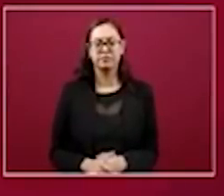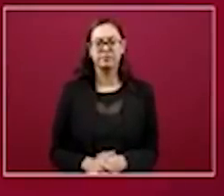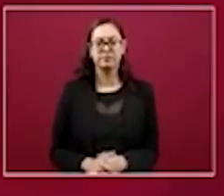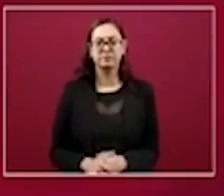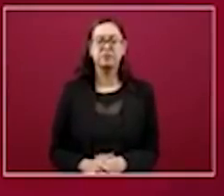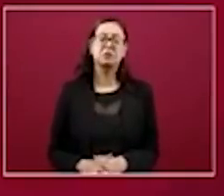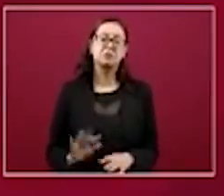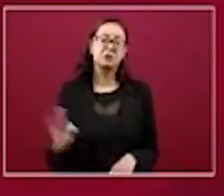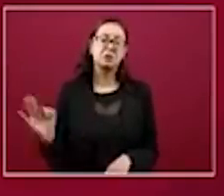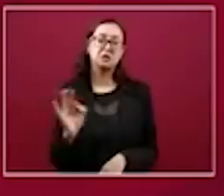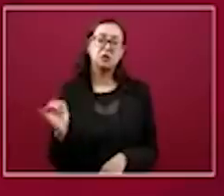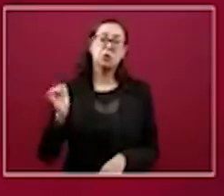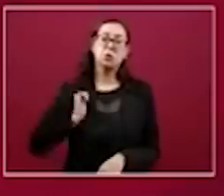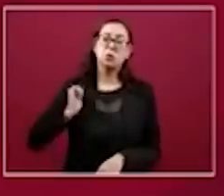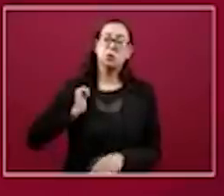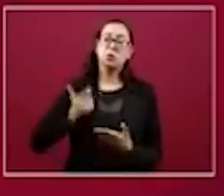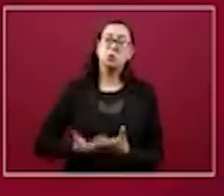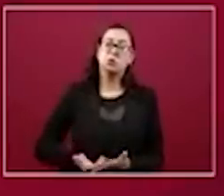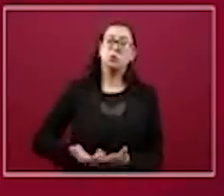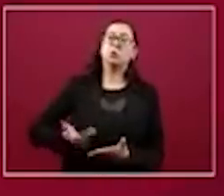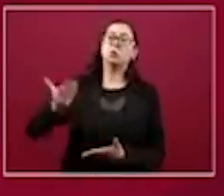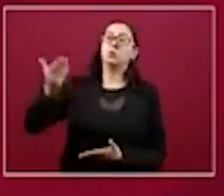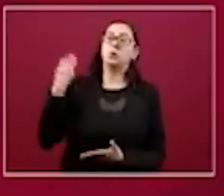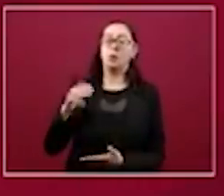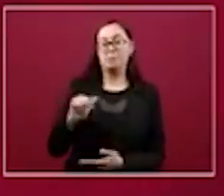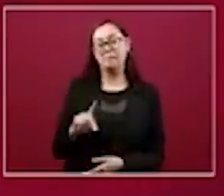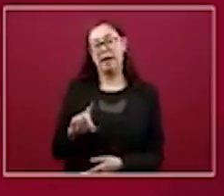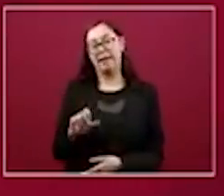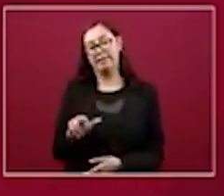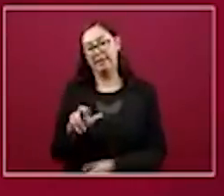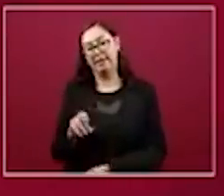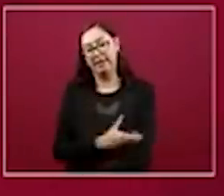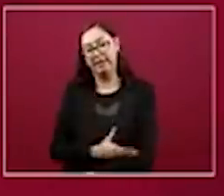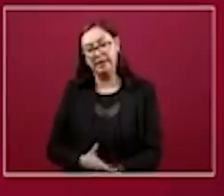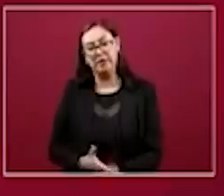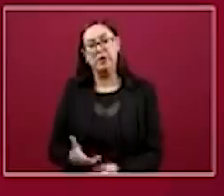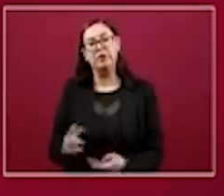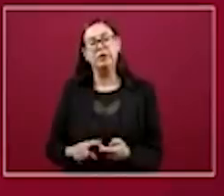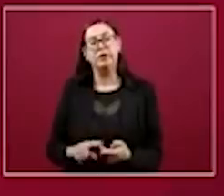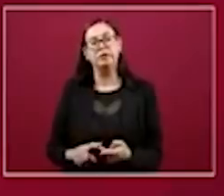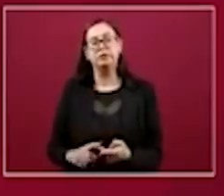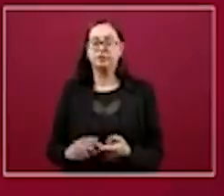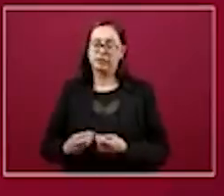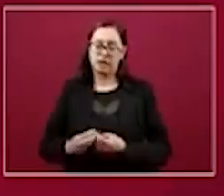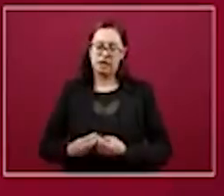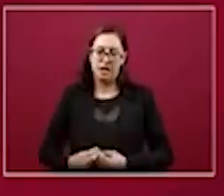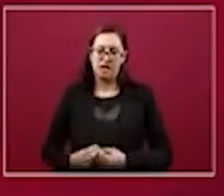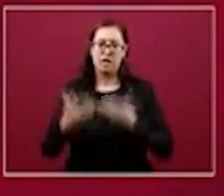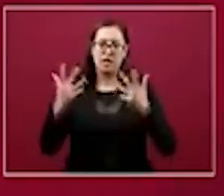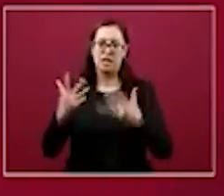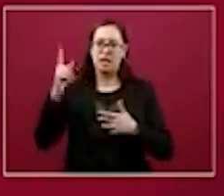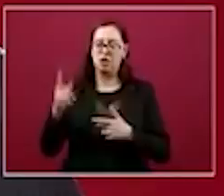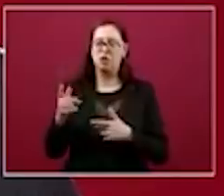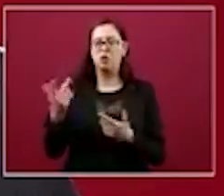en el maderismo, desde luego en la época de la República